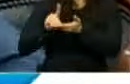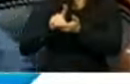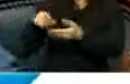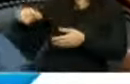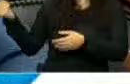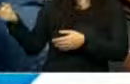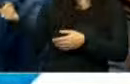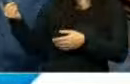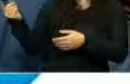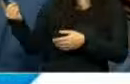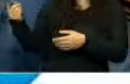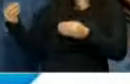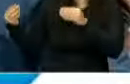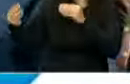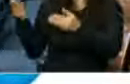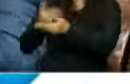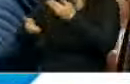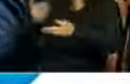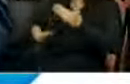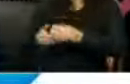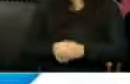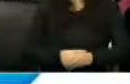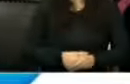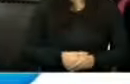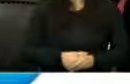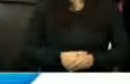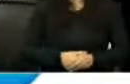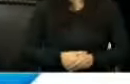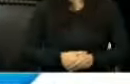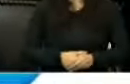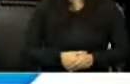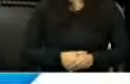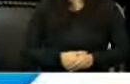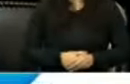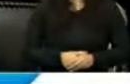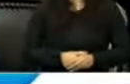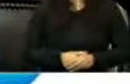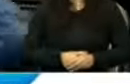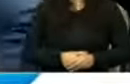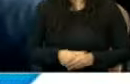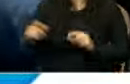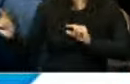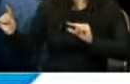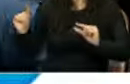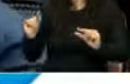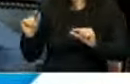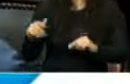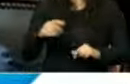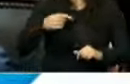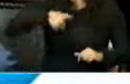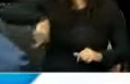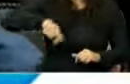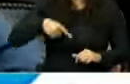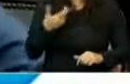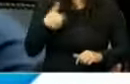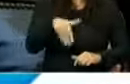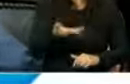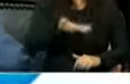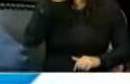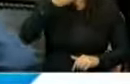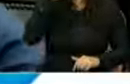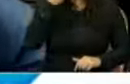¿Cómo podemos nosotros estar frente a eso? Y aparte, ¿cómo le decimos nosotros a los niños y a la niña que los